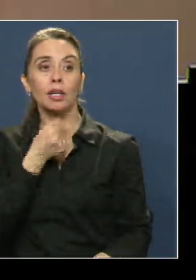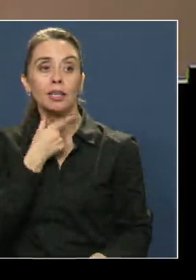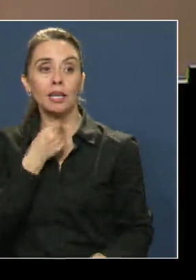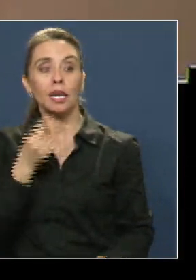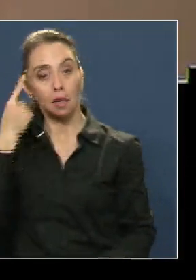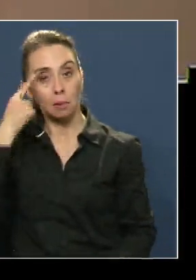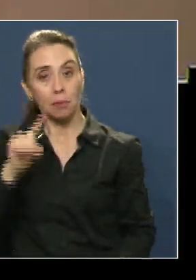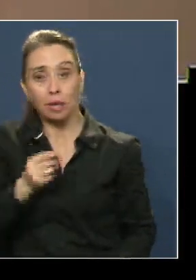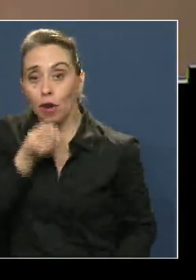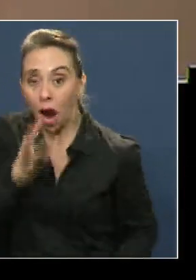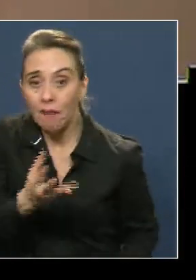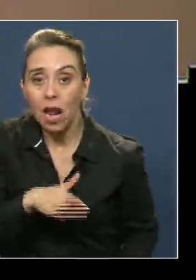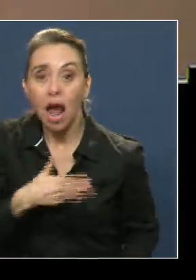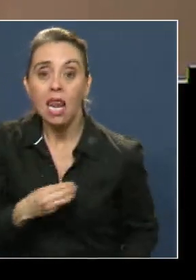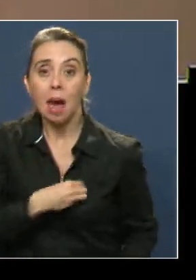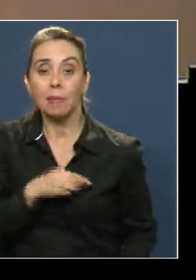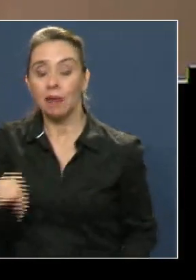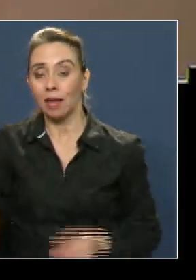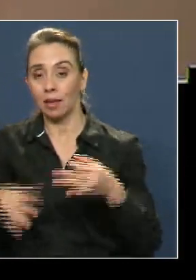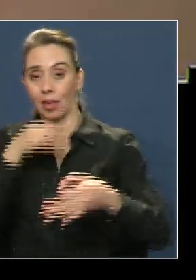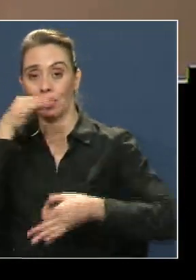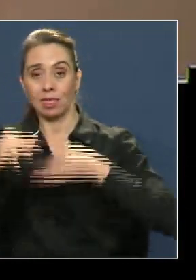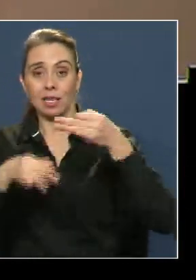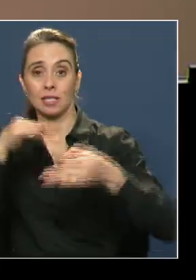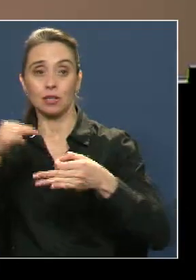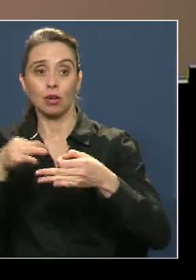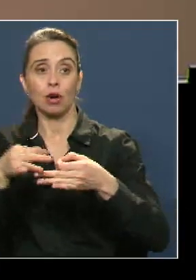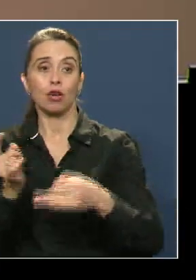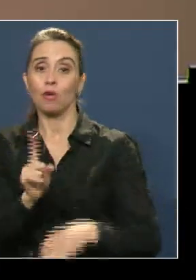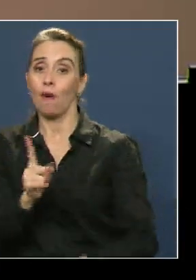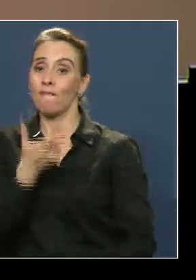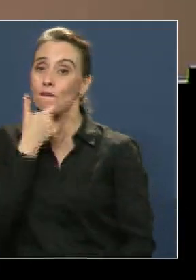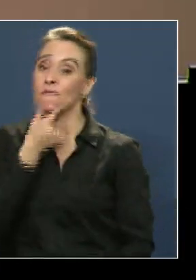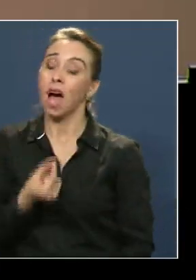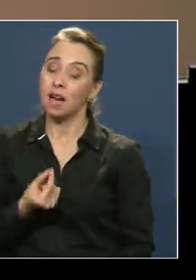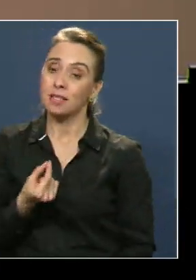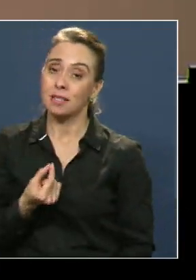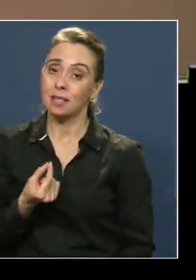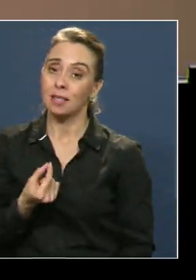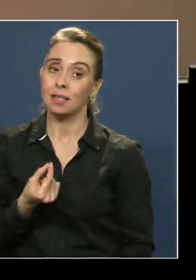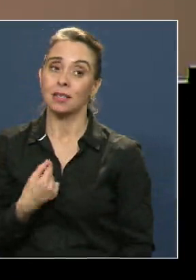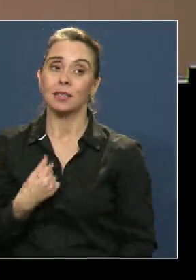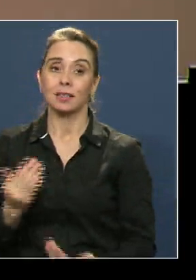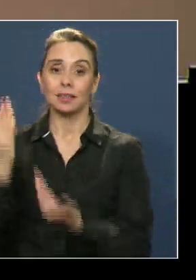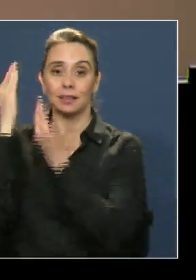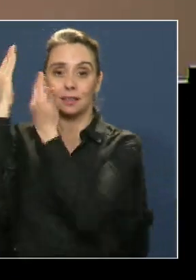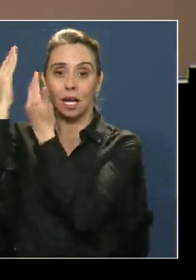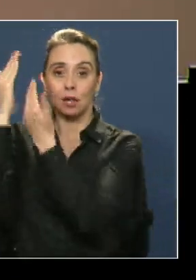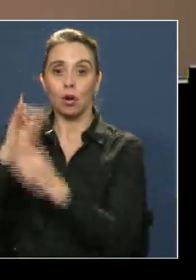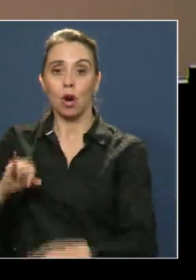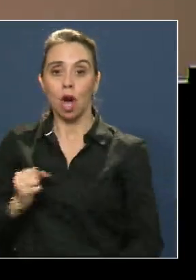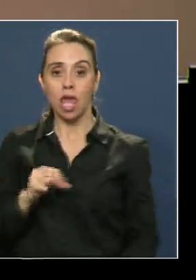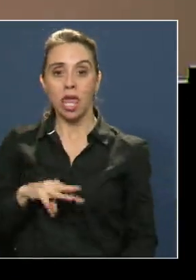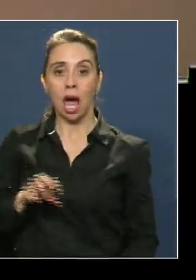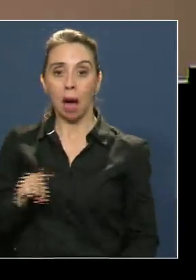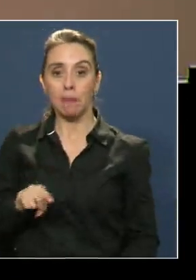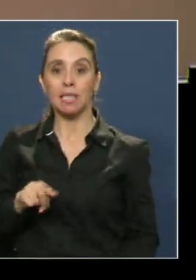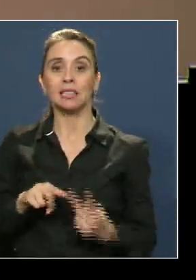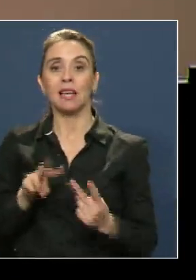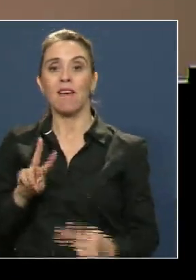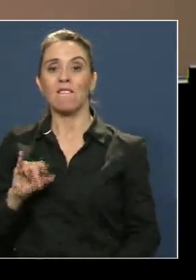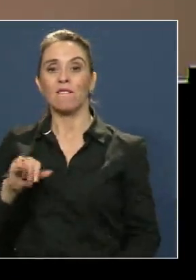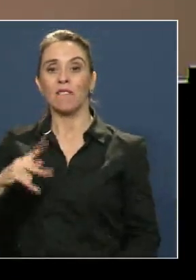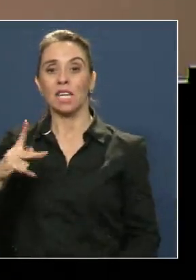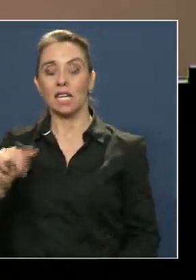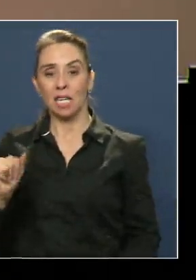pero lamentablemente, como aquí se ha planteado, no es una tarea fácil. Quiero saludar especialmente a James, a Vinca, a todos